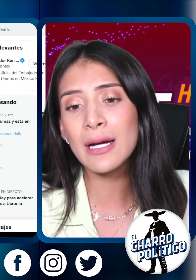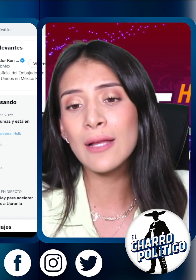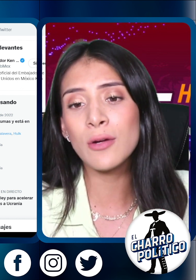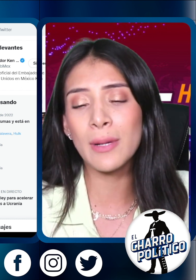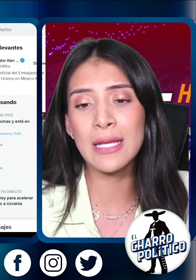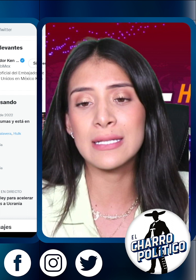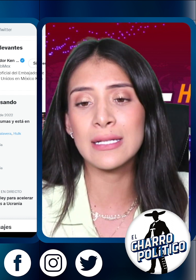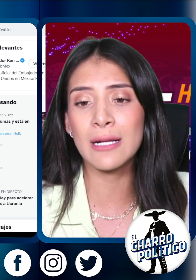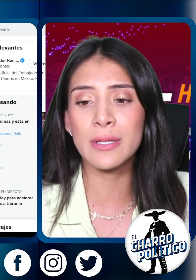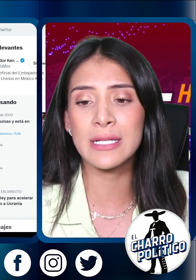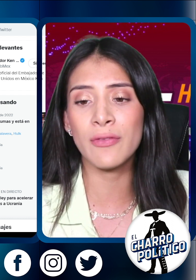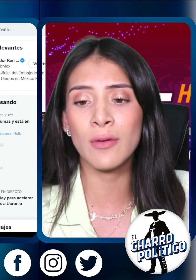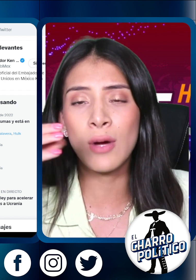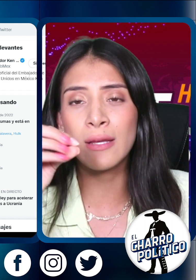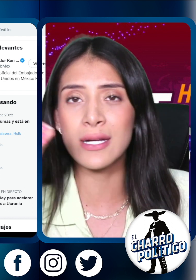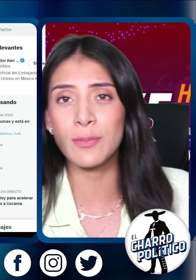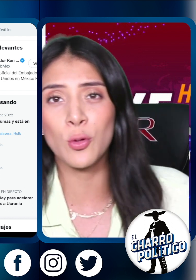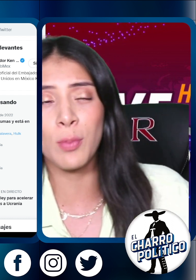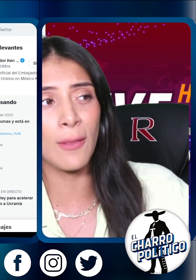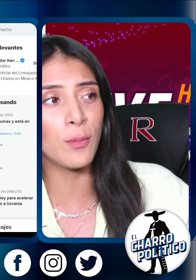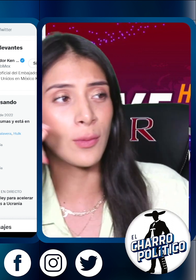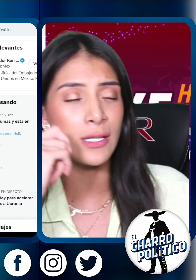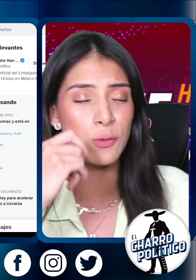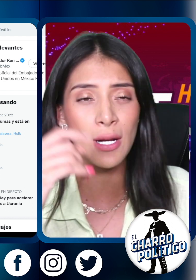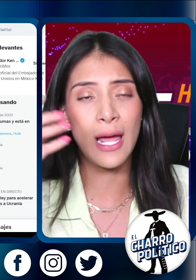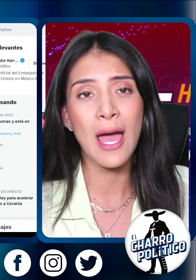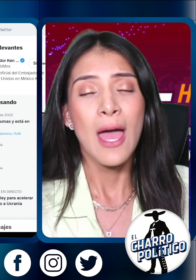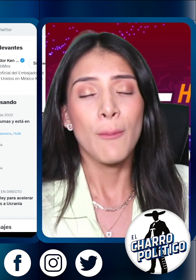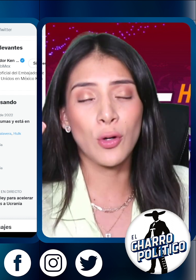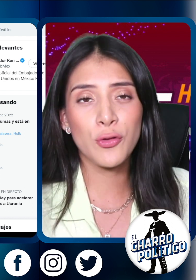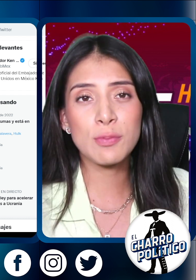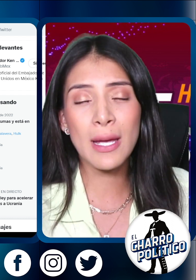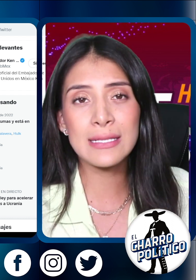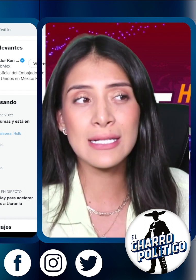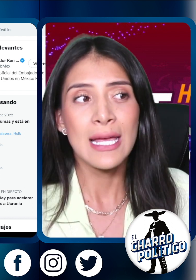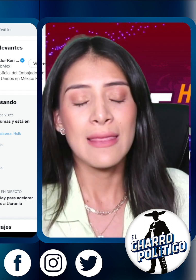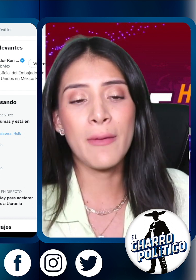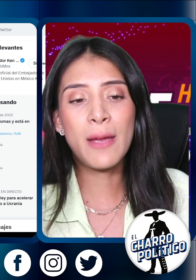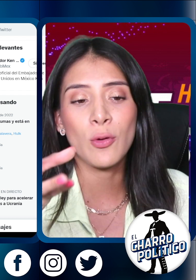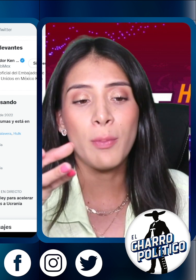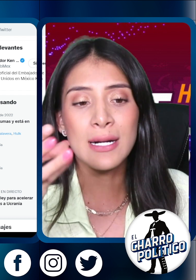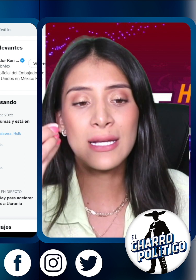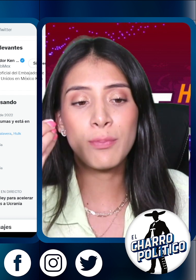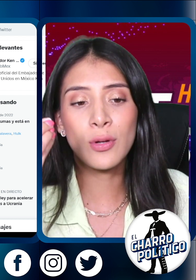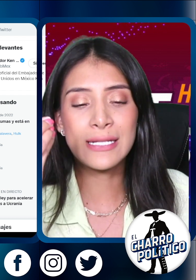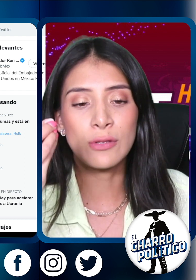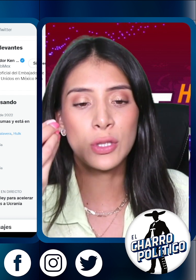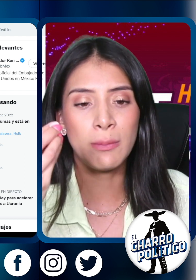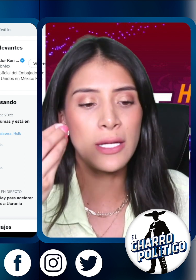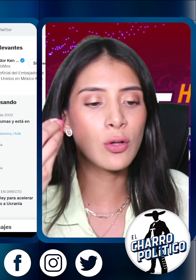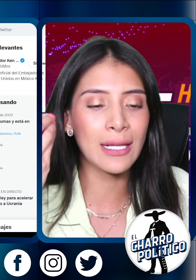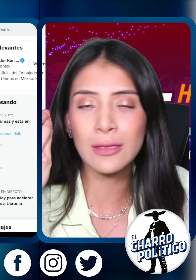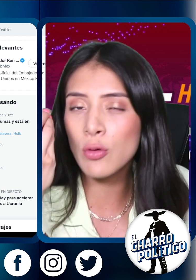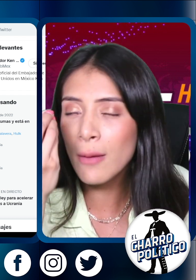agarrar el embajador para decir que el presidente, en lugar de andarse preocupando por Venezuela, por otros países, debería preocuparse por la